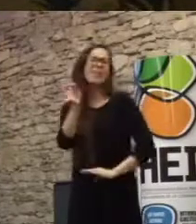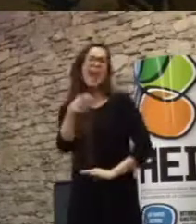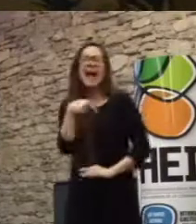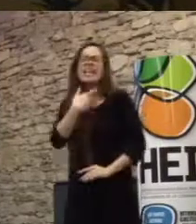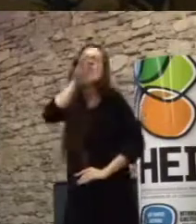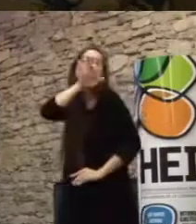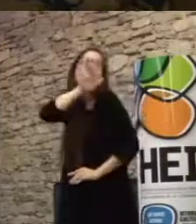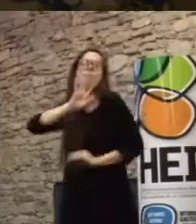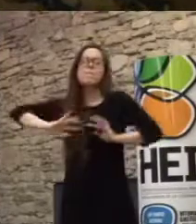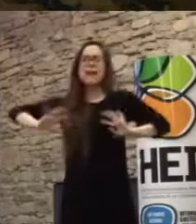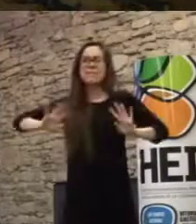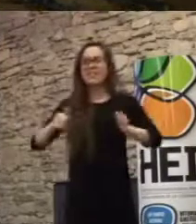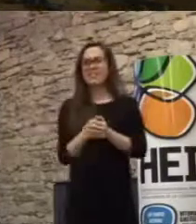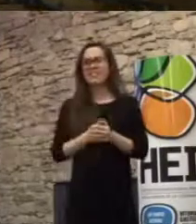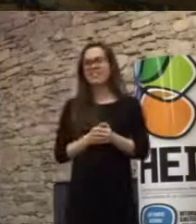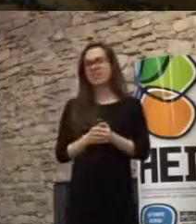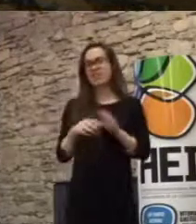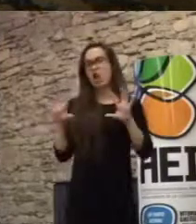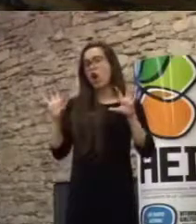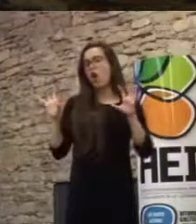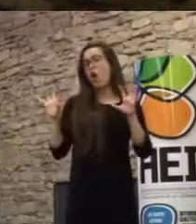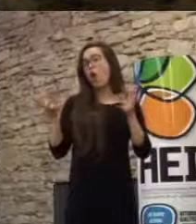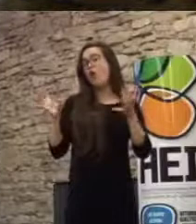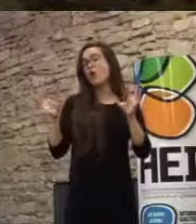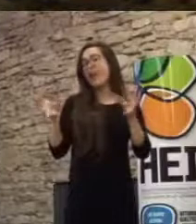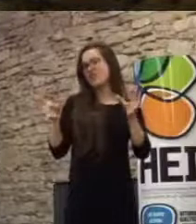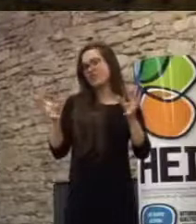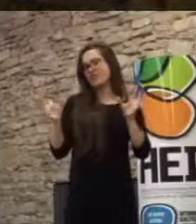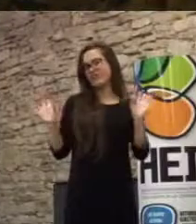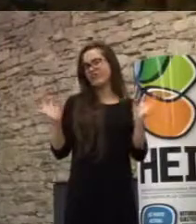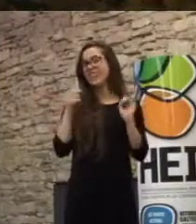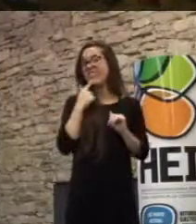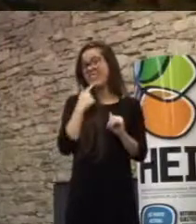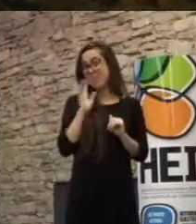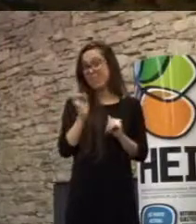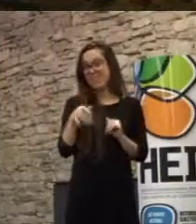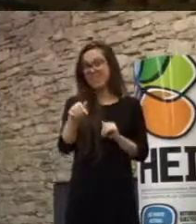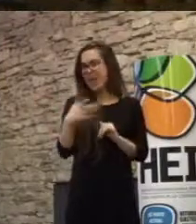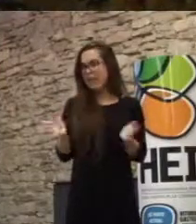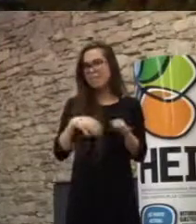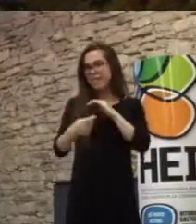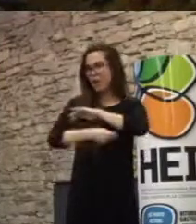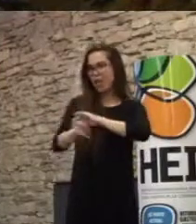tampoco se llama radio macuto radio maría en otras cosas aquí no existe eso